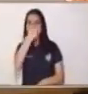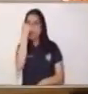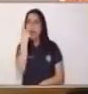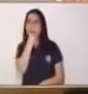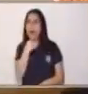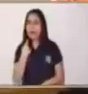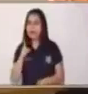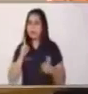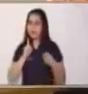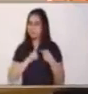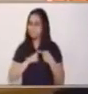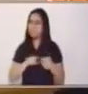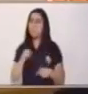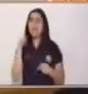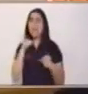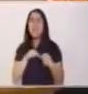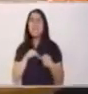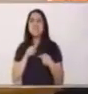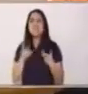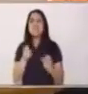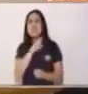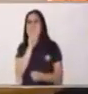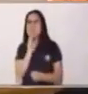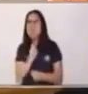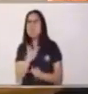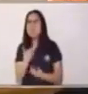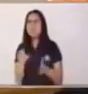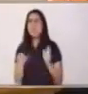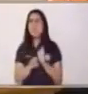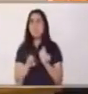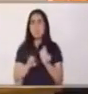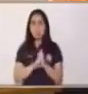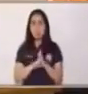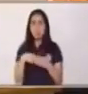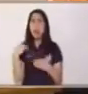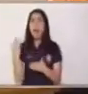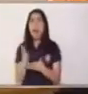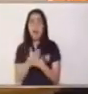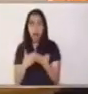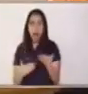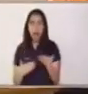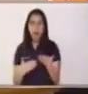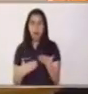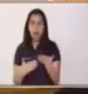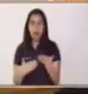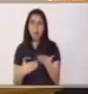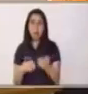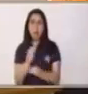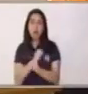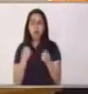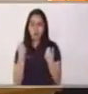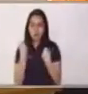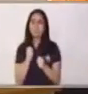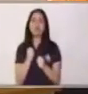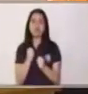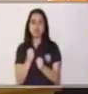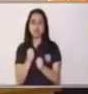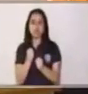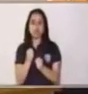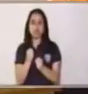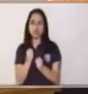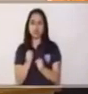estas preguntas dice que son hechos se utilizan en